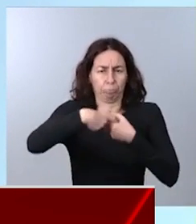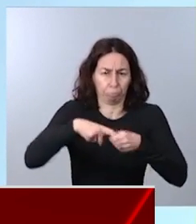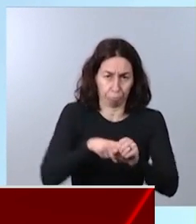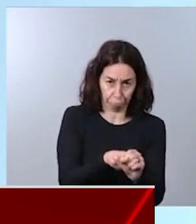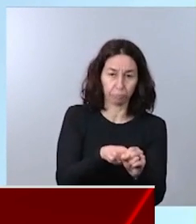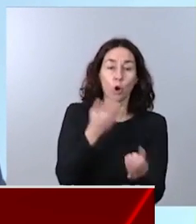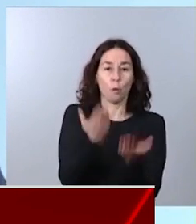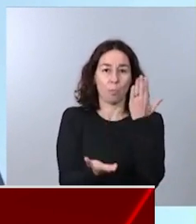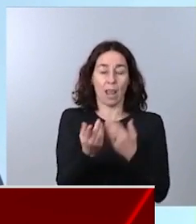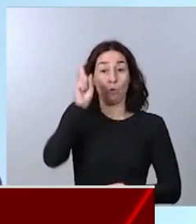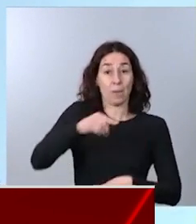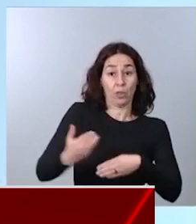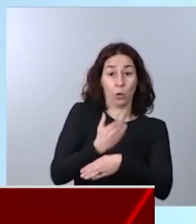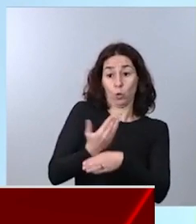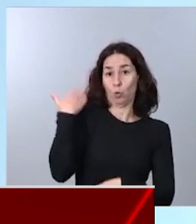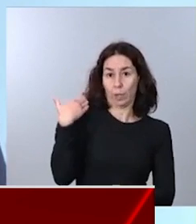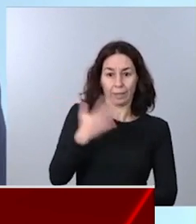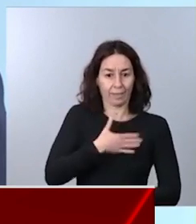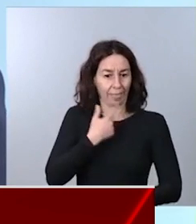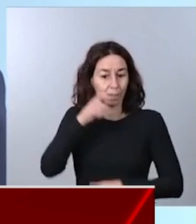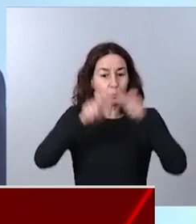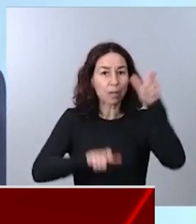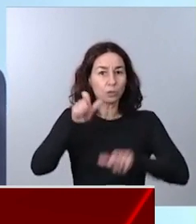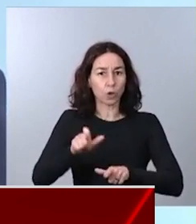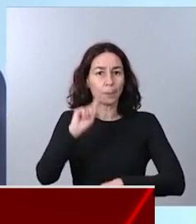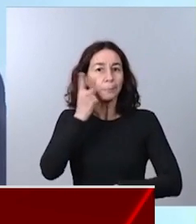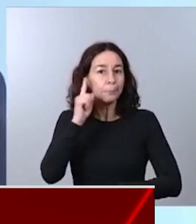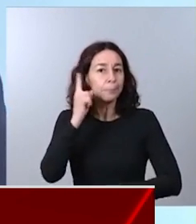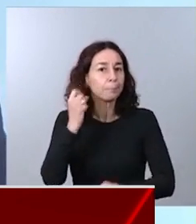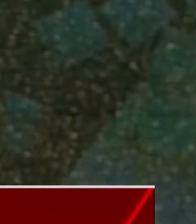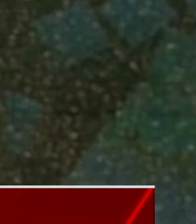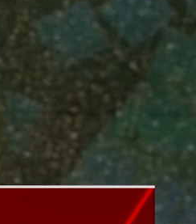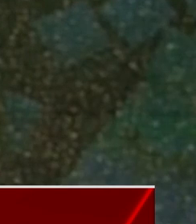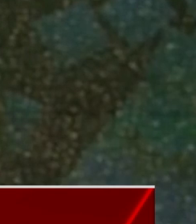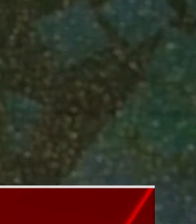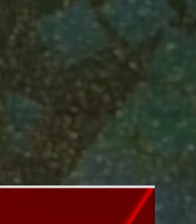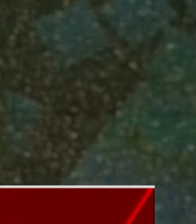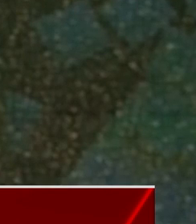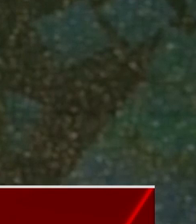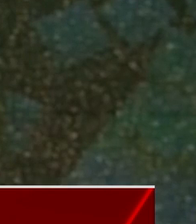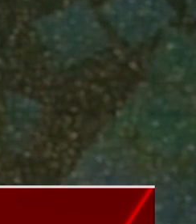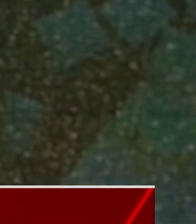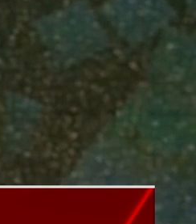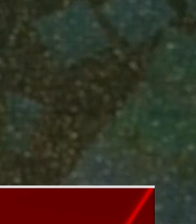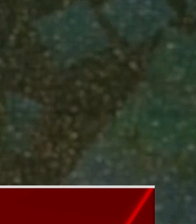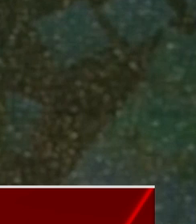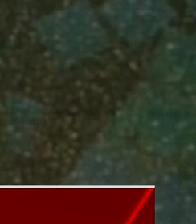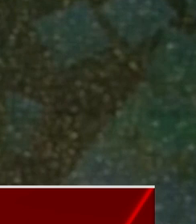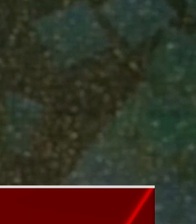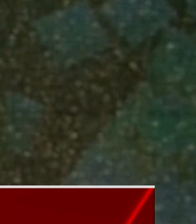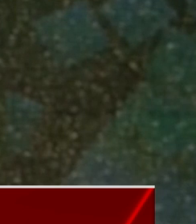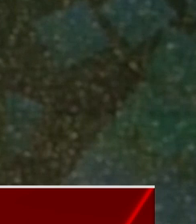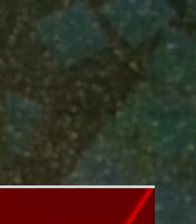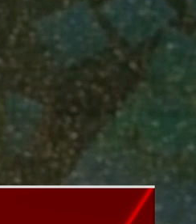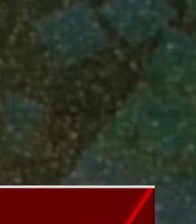soberana a partir del 1 de julio. Bueno, no lo ha hecho. Simplemente no lo ha hecho. Y ahora dudo mucho que lo vaya a hacer. La situación es